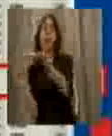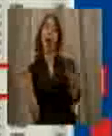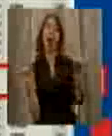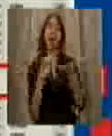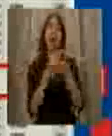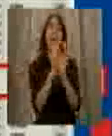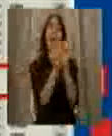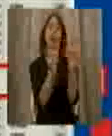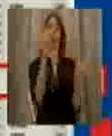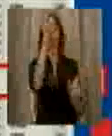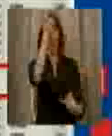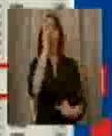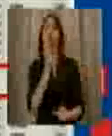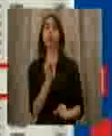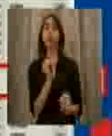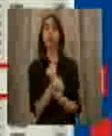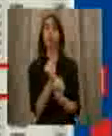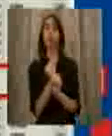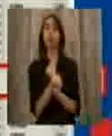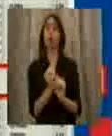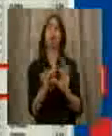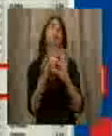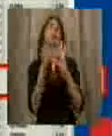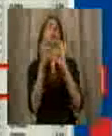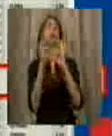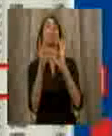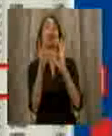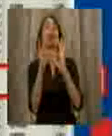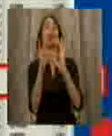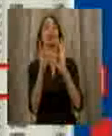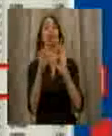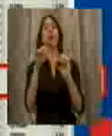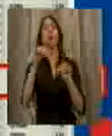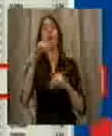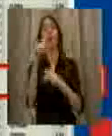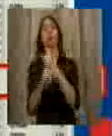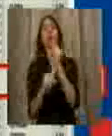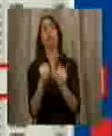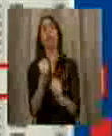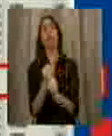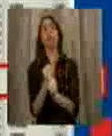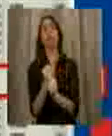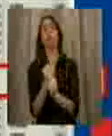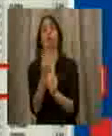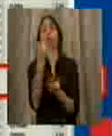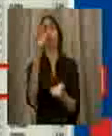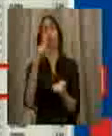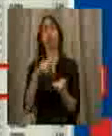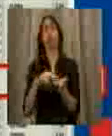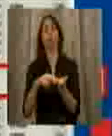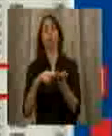por el trabajo realizado en el año